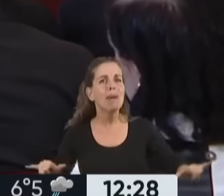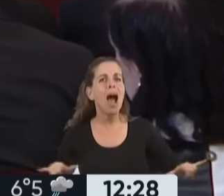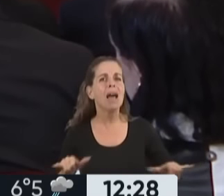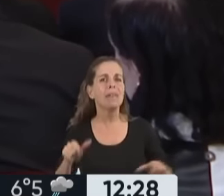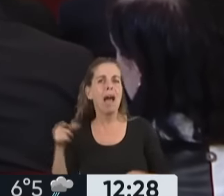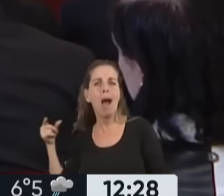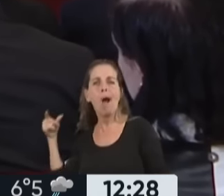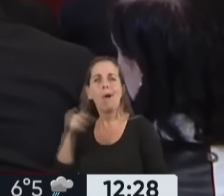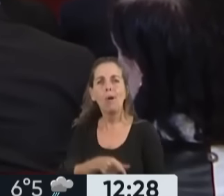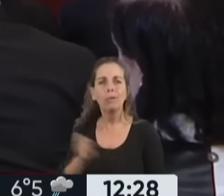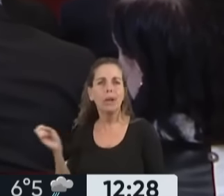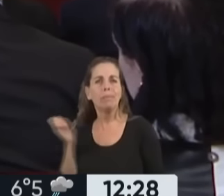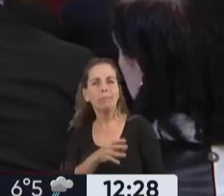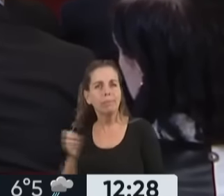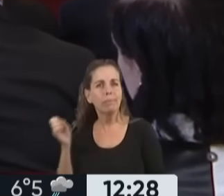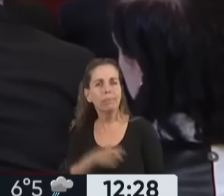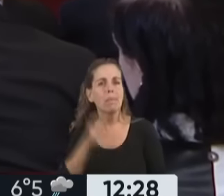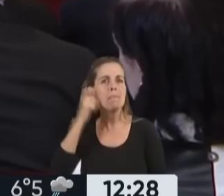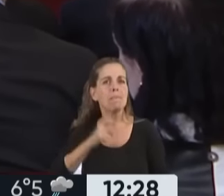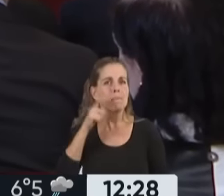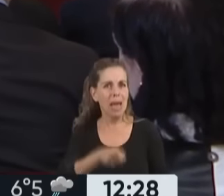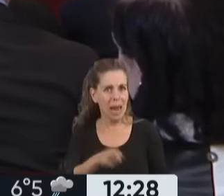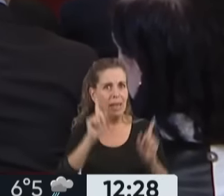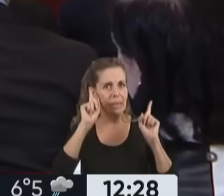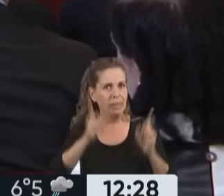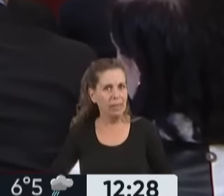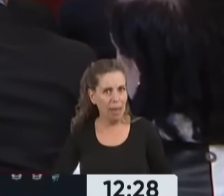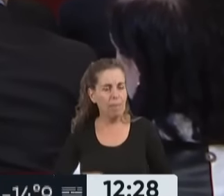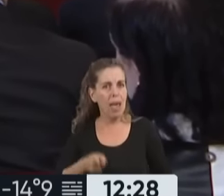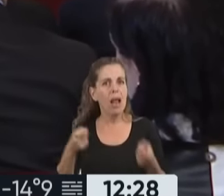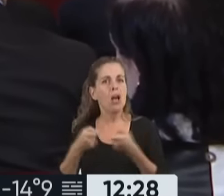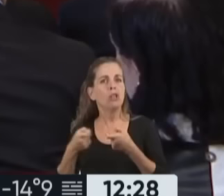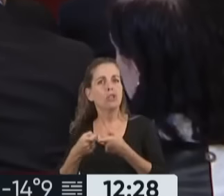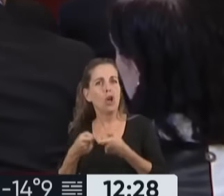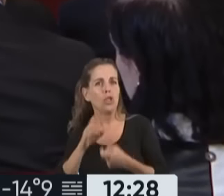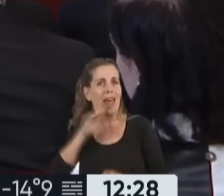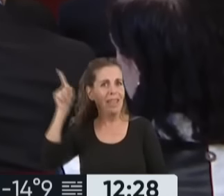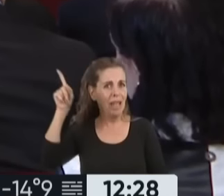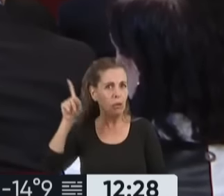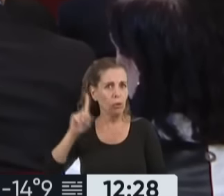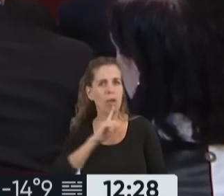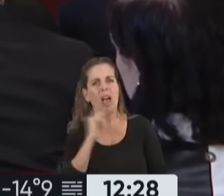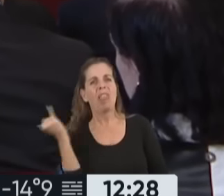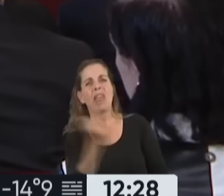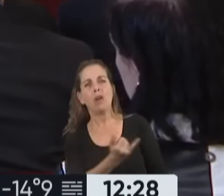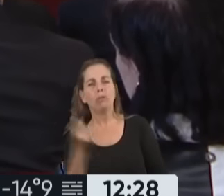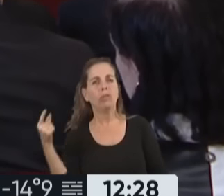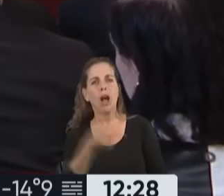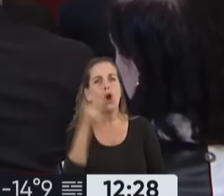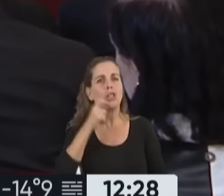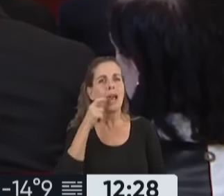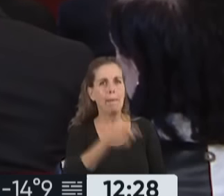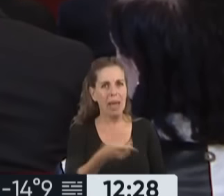¿no?, de desprestigio. Lo denunció la socia de Dick Morris después, para el cual usaron